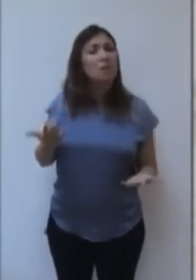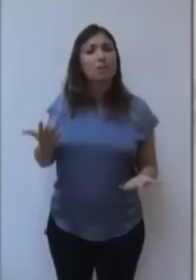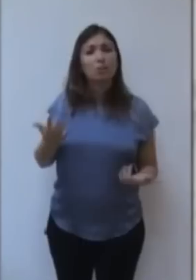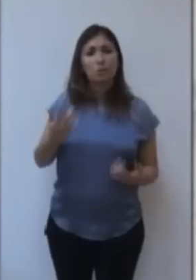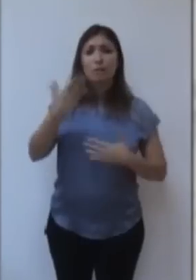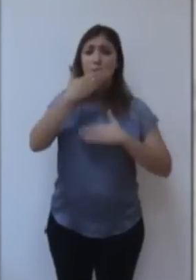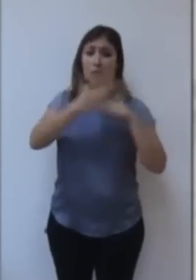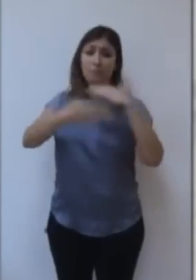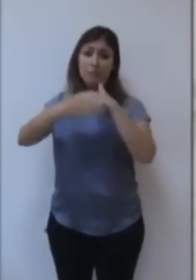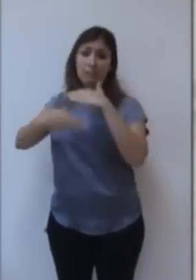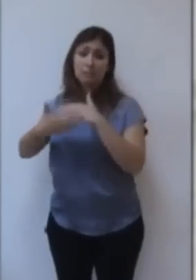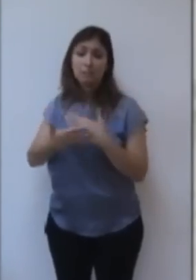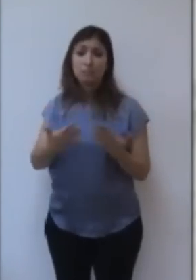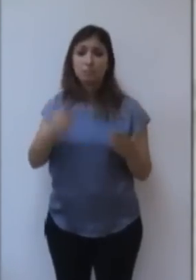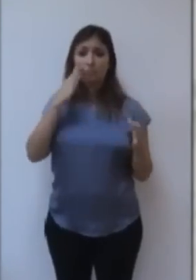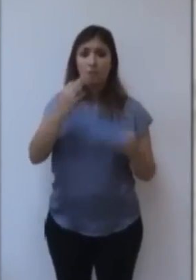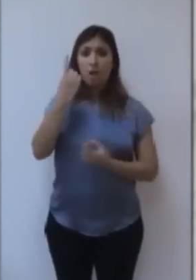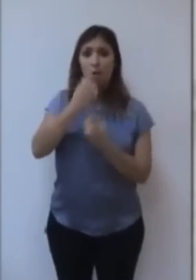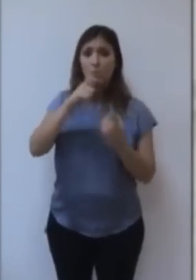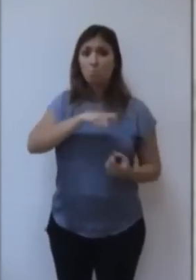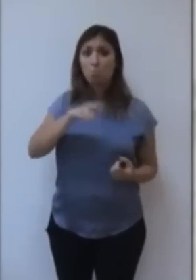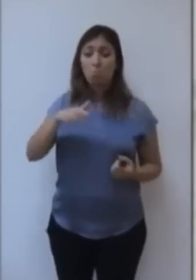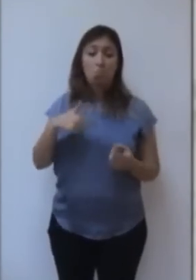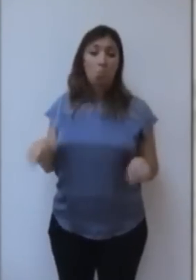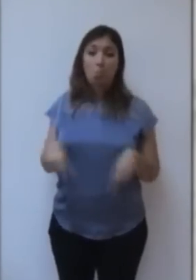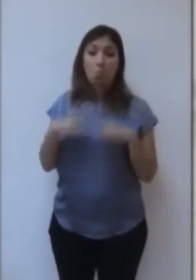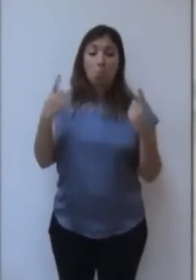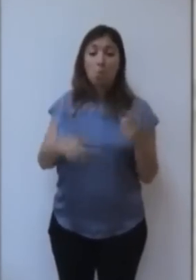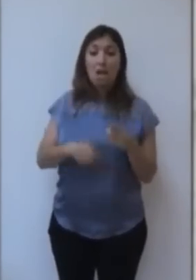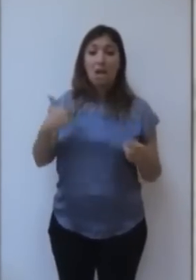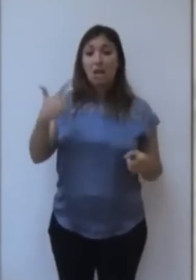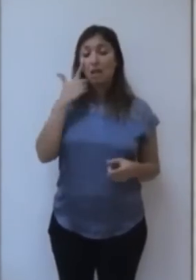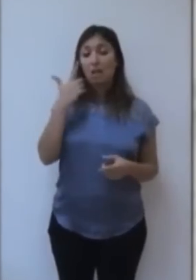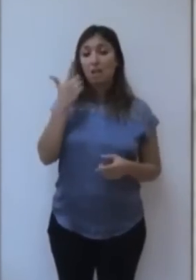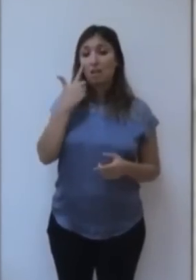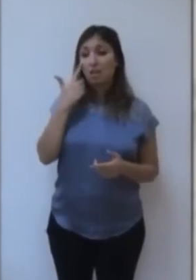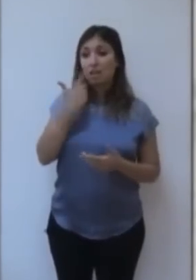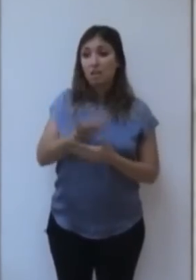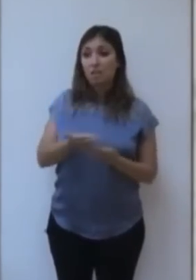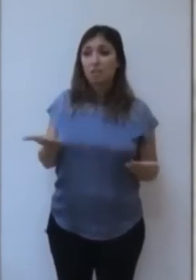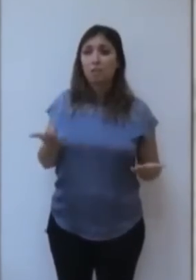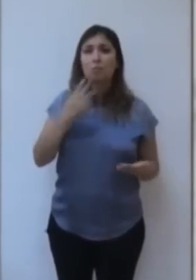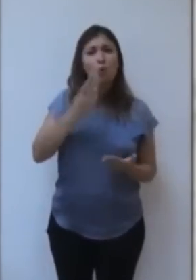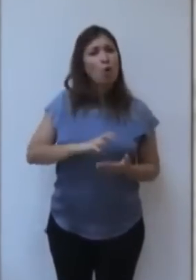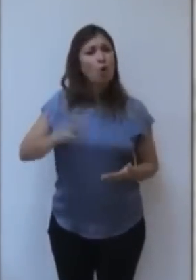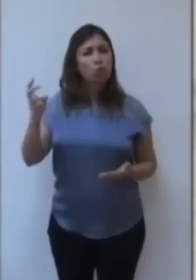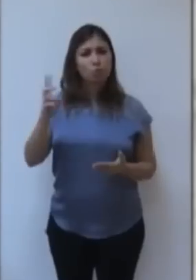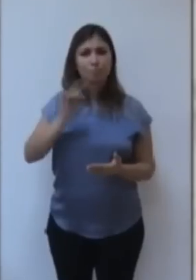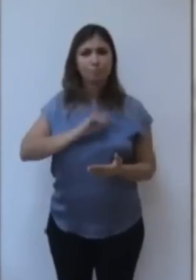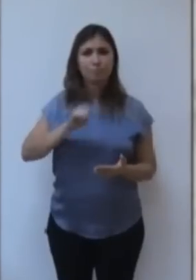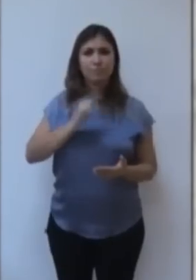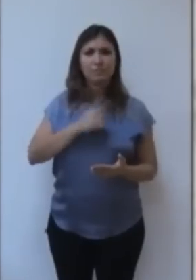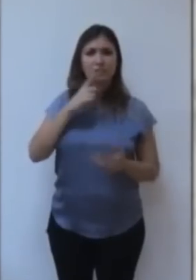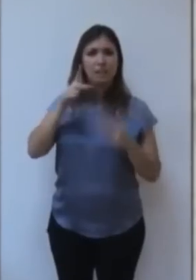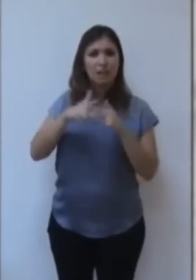hay unos límites y efectivamente a algunas personas les da igual porque es un ámbito general pero hay en otras donde parece ser que si no